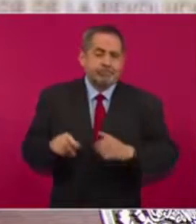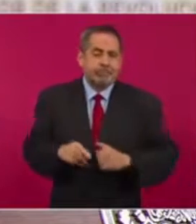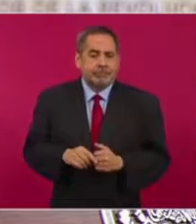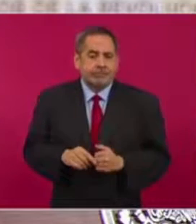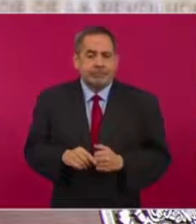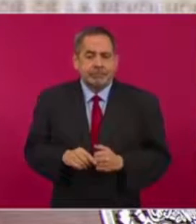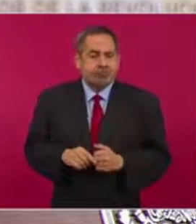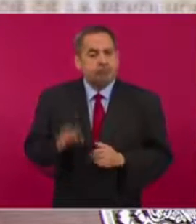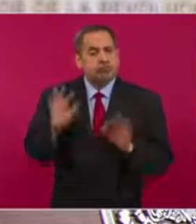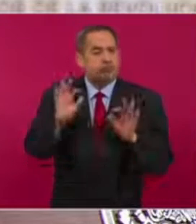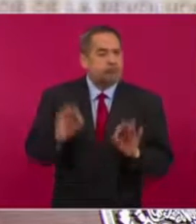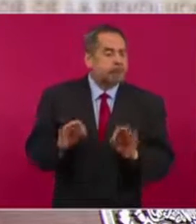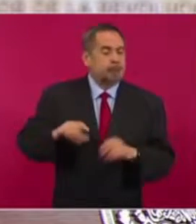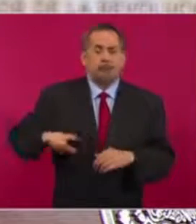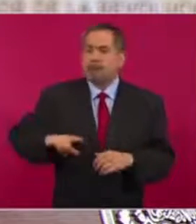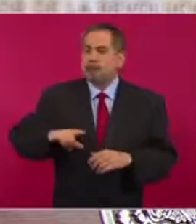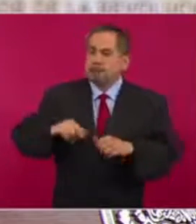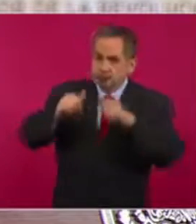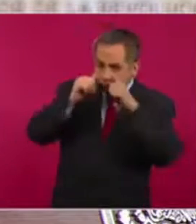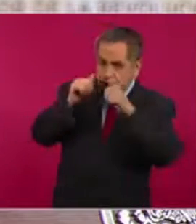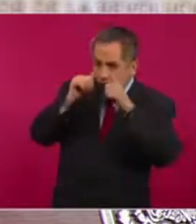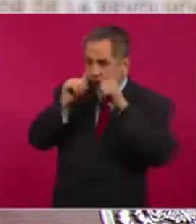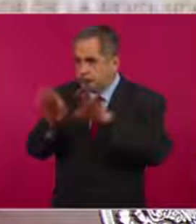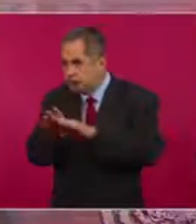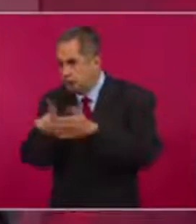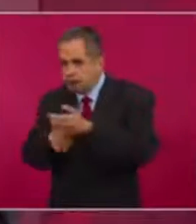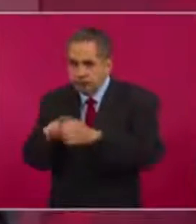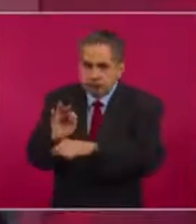No funcionaba el gobierno